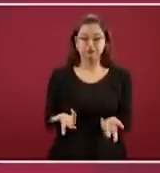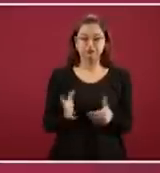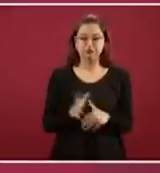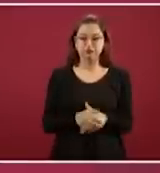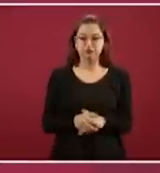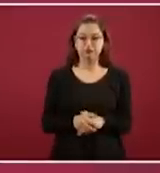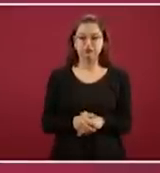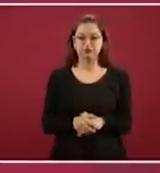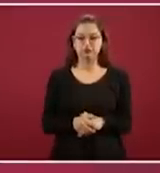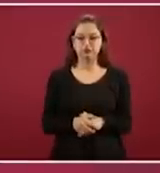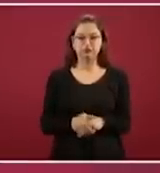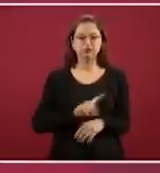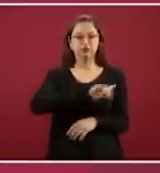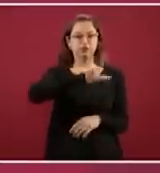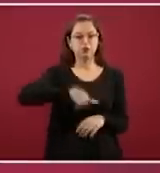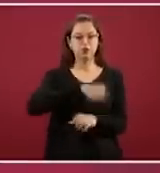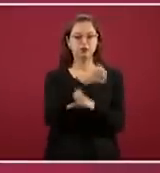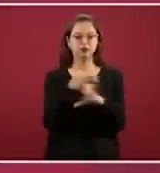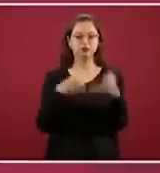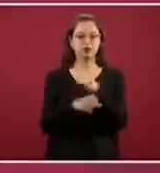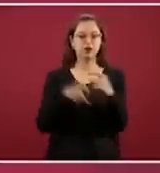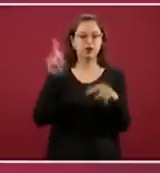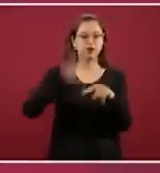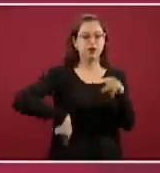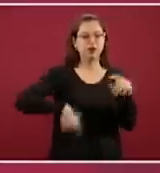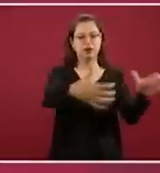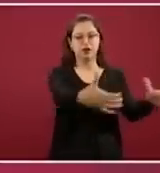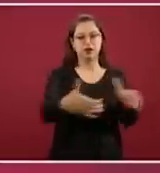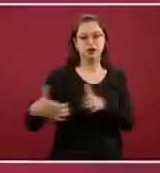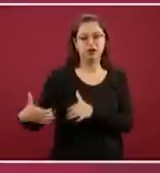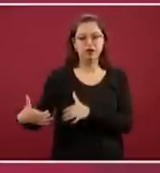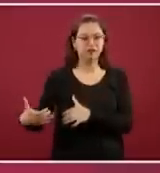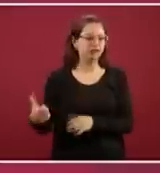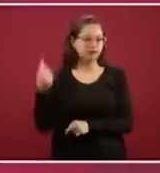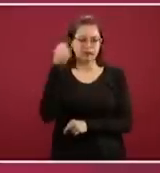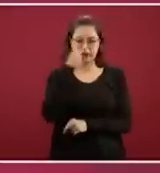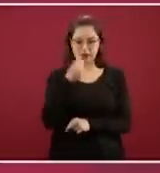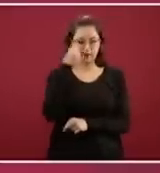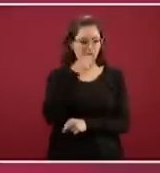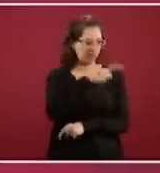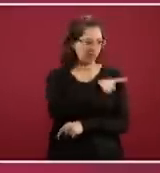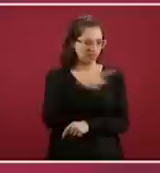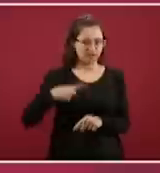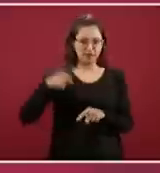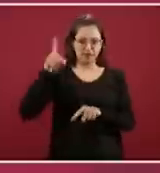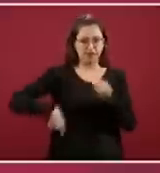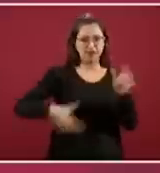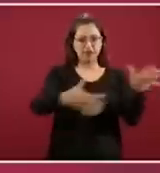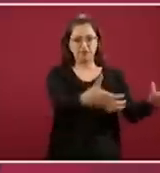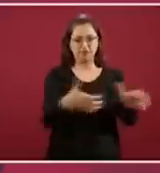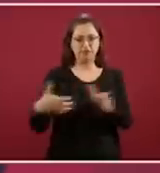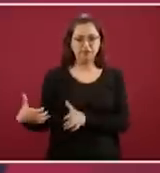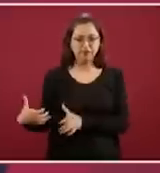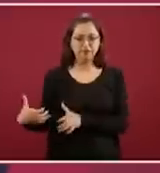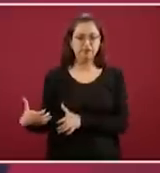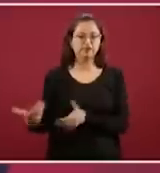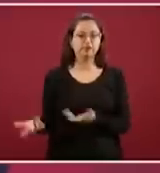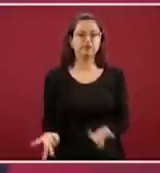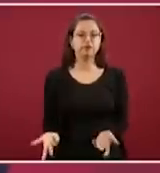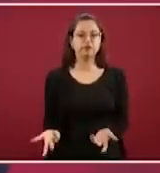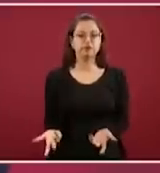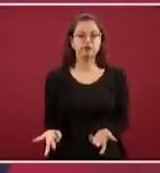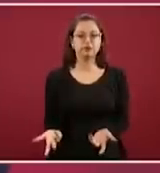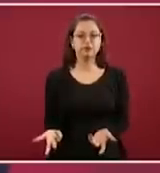les quitaban los bienes, siempre los recuperaban.